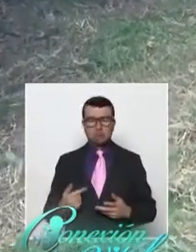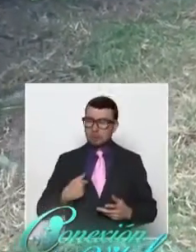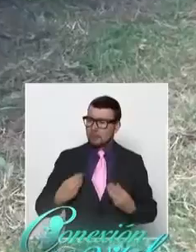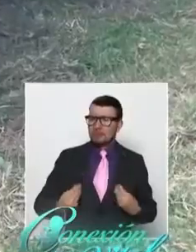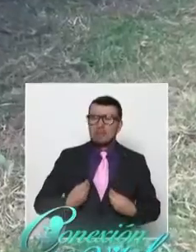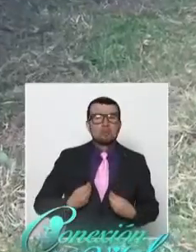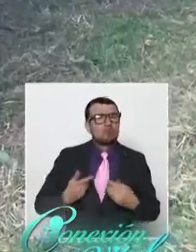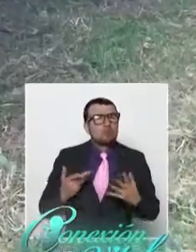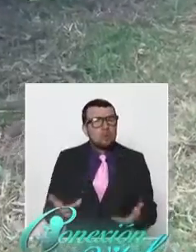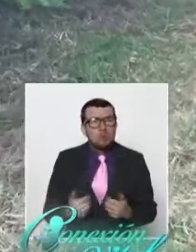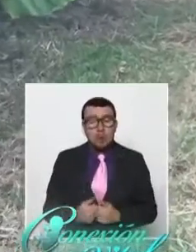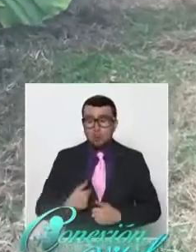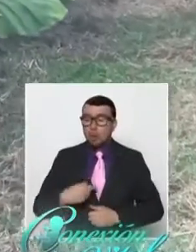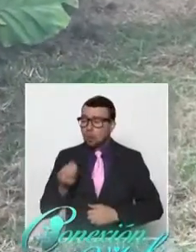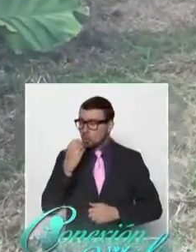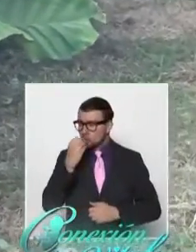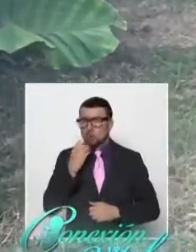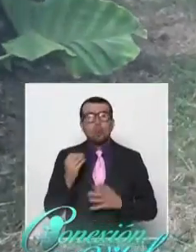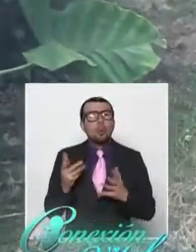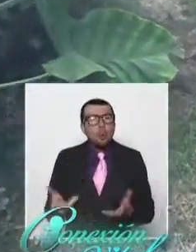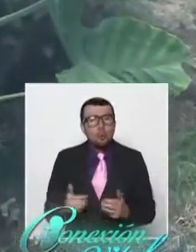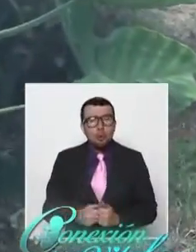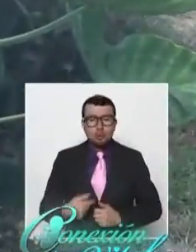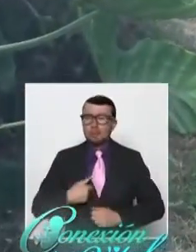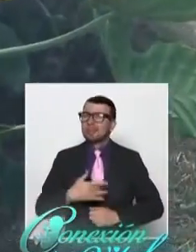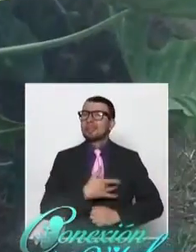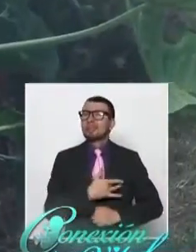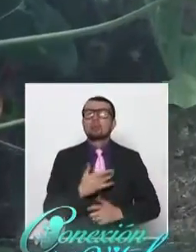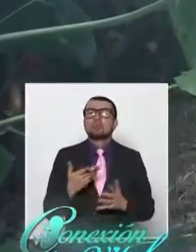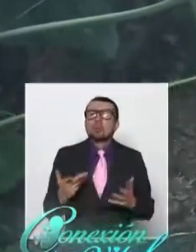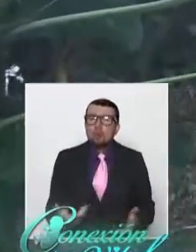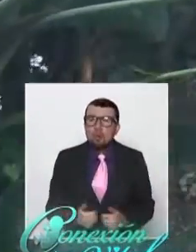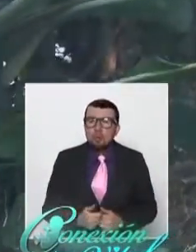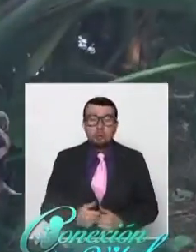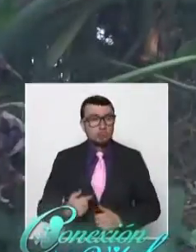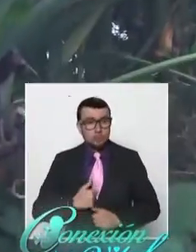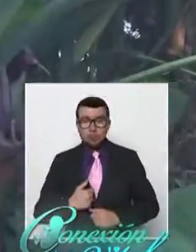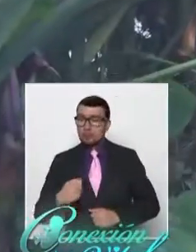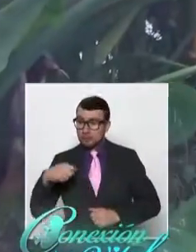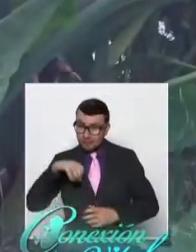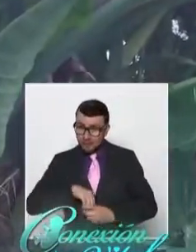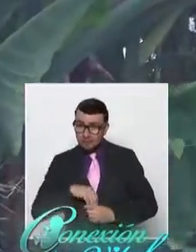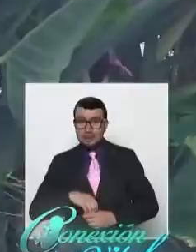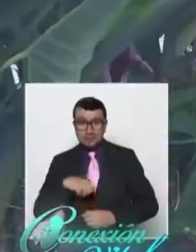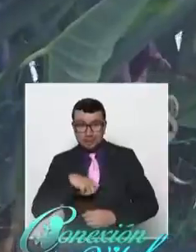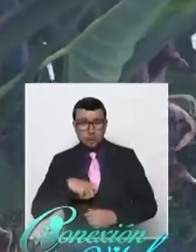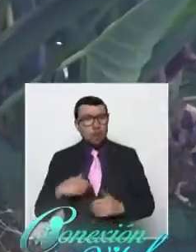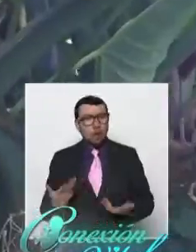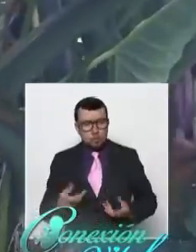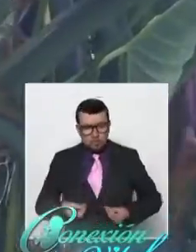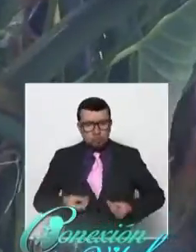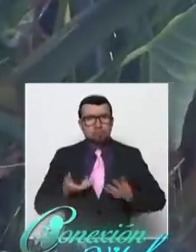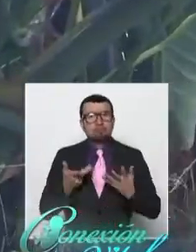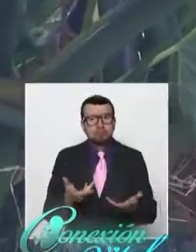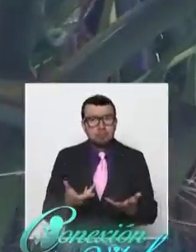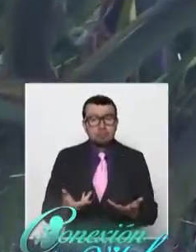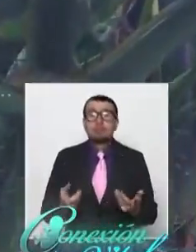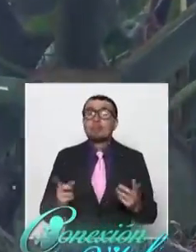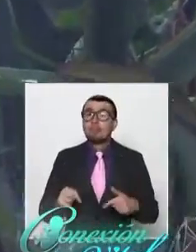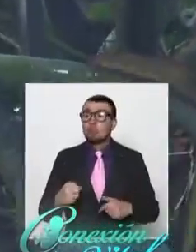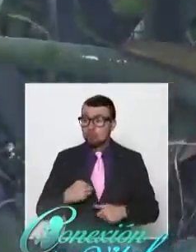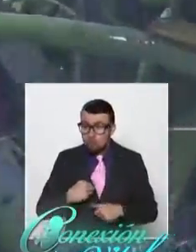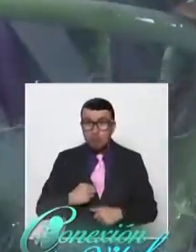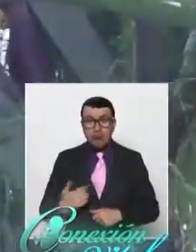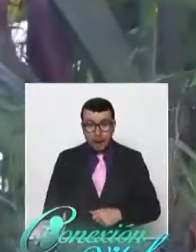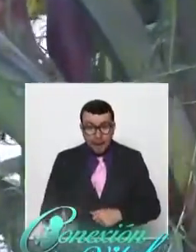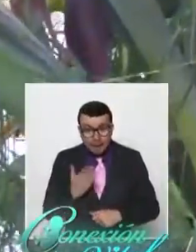vivimos, cómo nos alimentamos, cómo sentimos, cómo expresamos lo que tenemos, y al mismo tiempo, cómo yo como